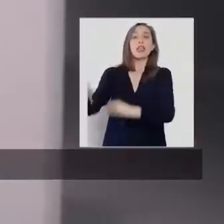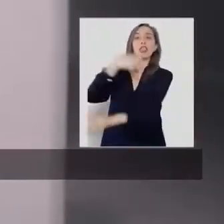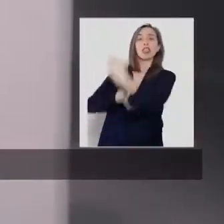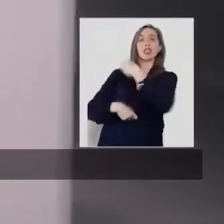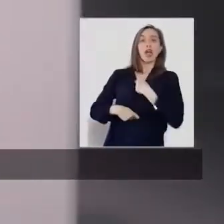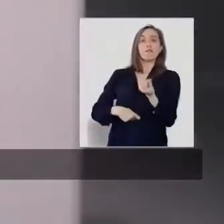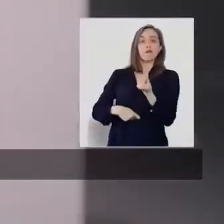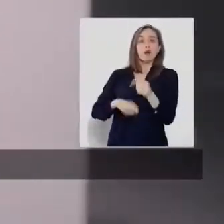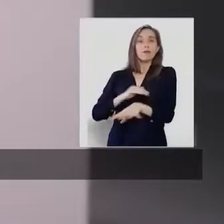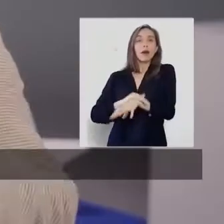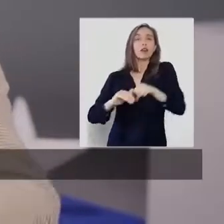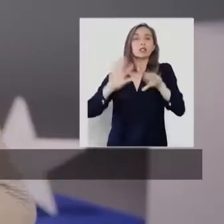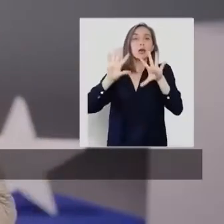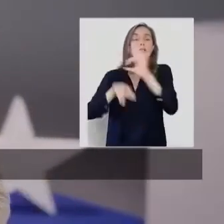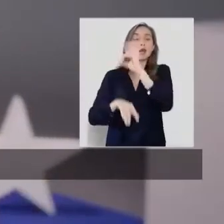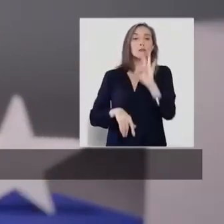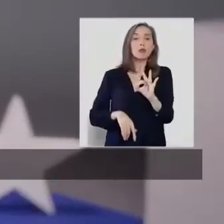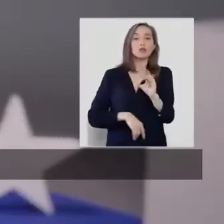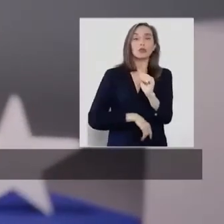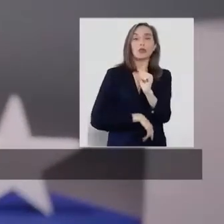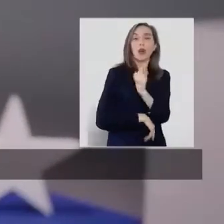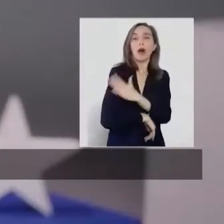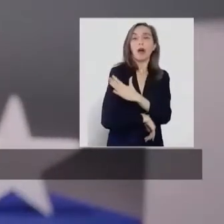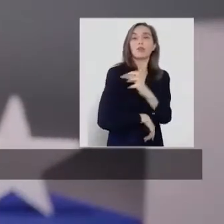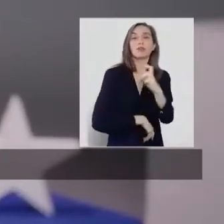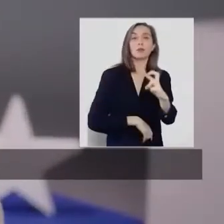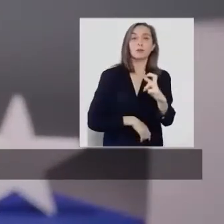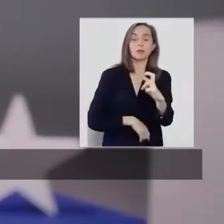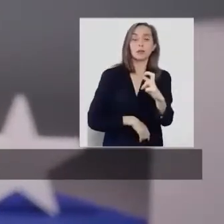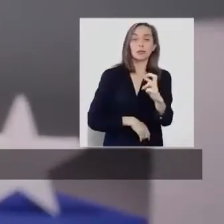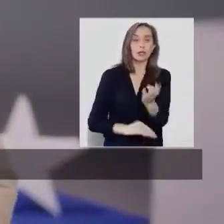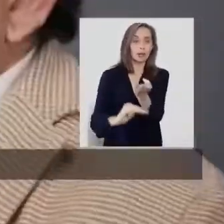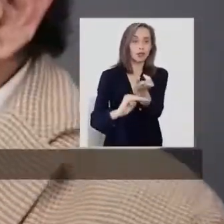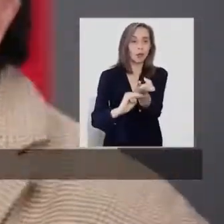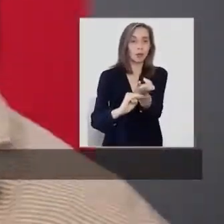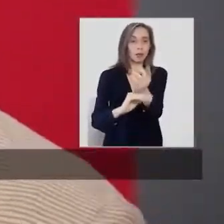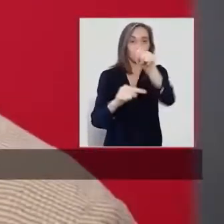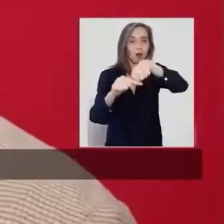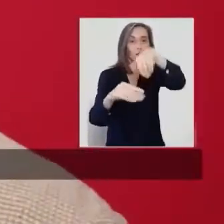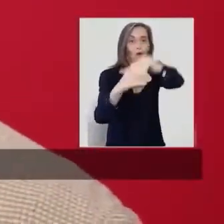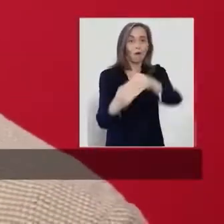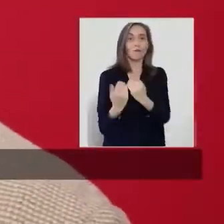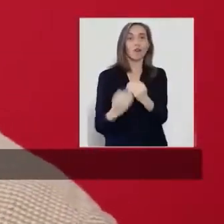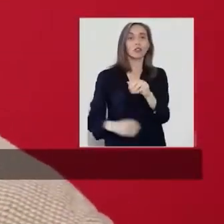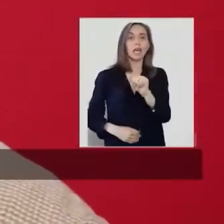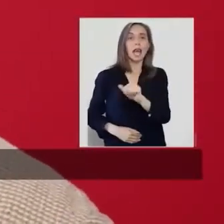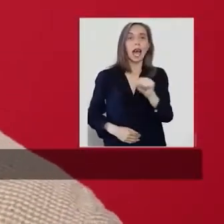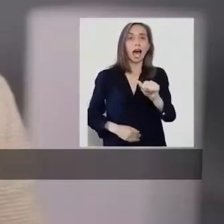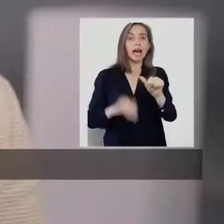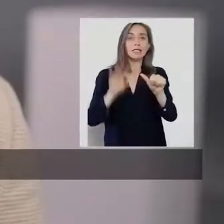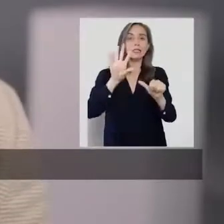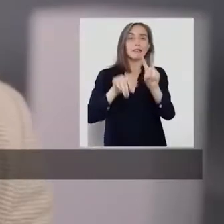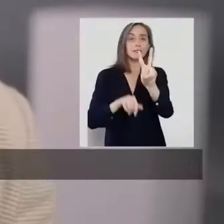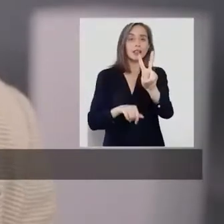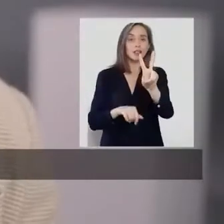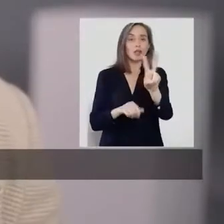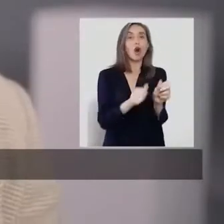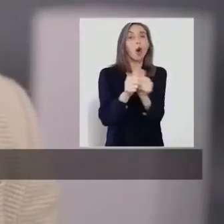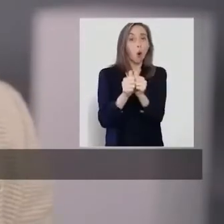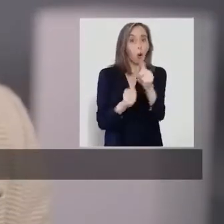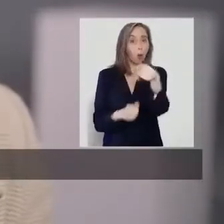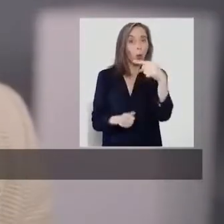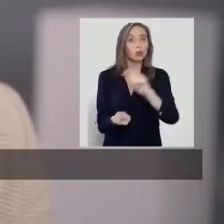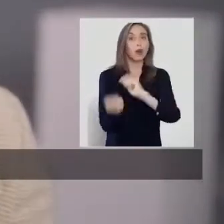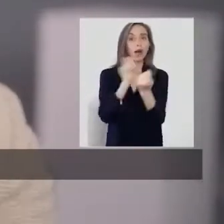y no reintegre el 10% de nuestros retiros previsionales. Te pido tu voto,